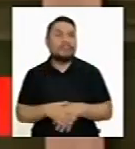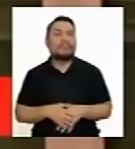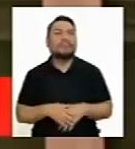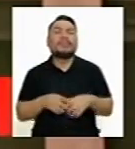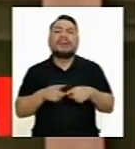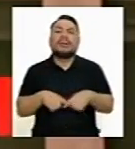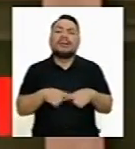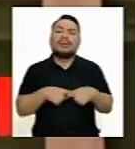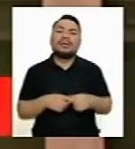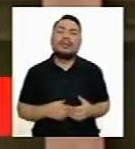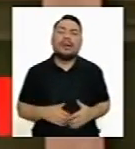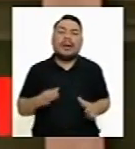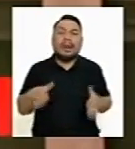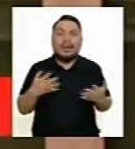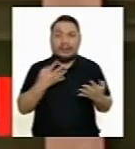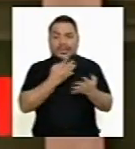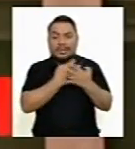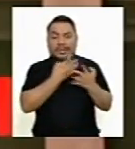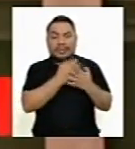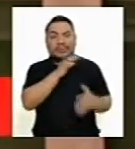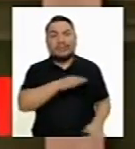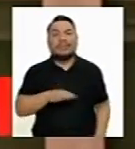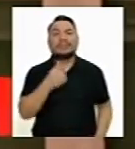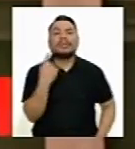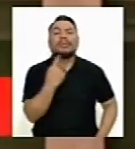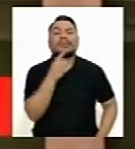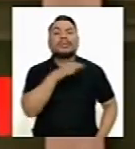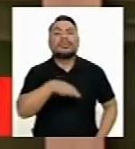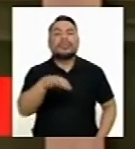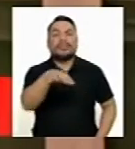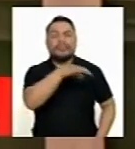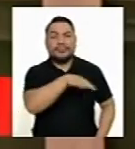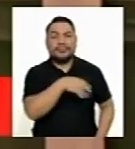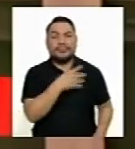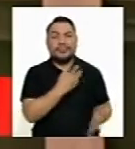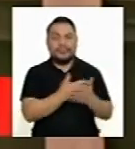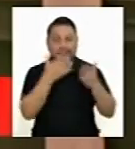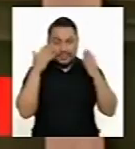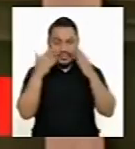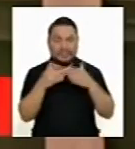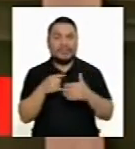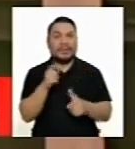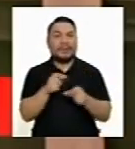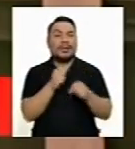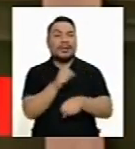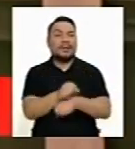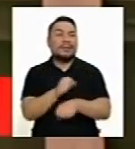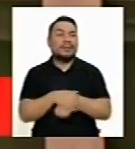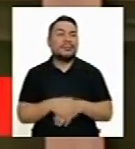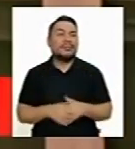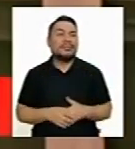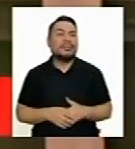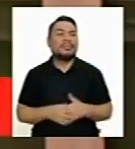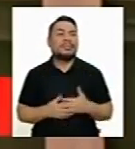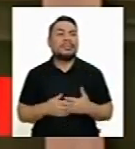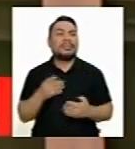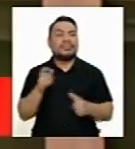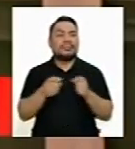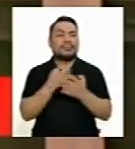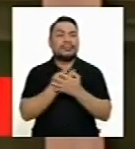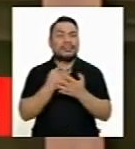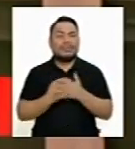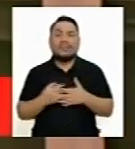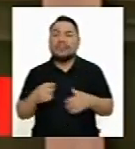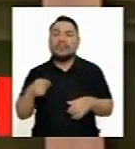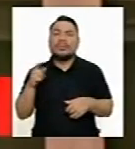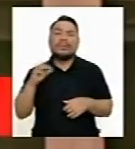Dependiendo, porque hay penales donde solamente tenemos focalizados internos de régimen